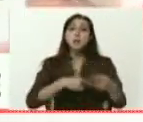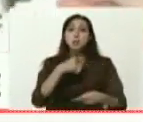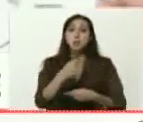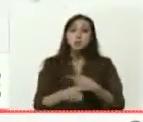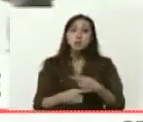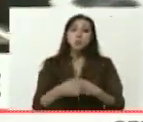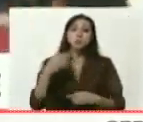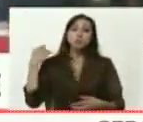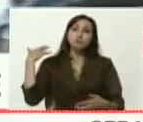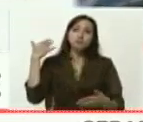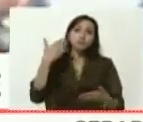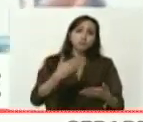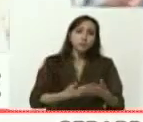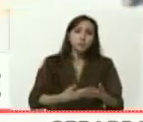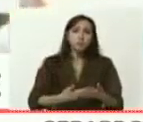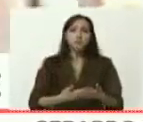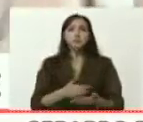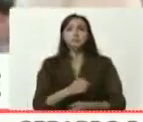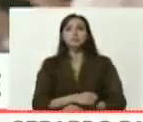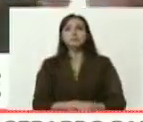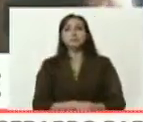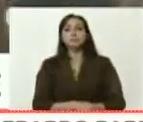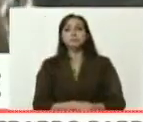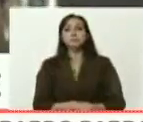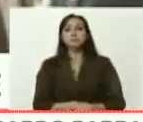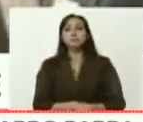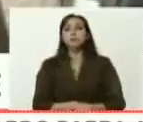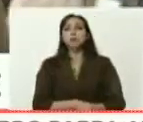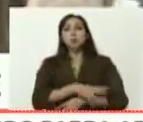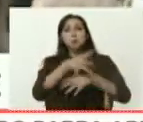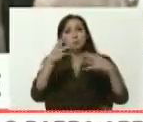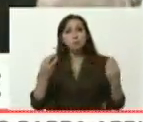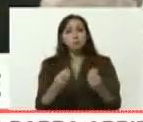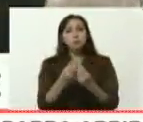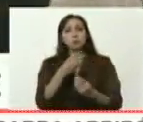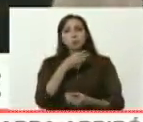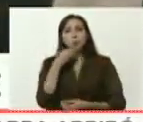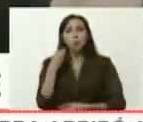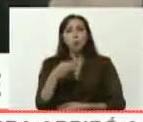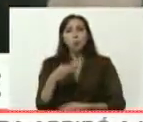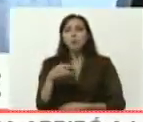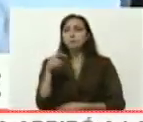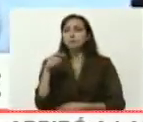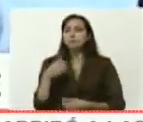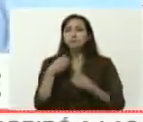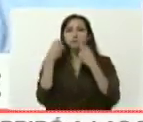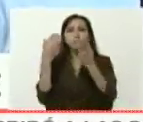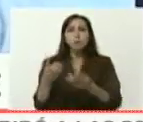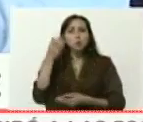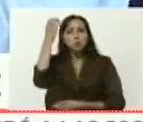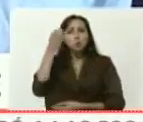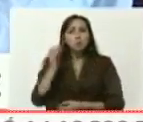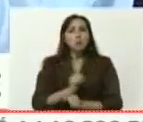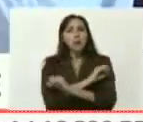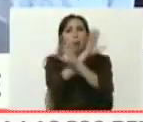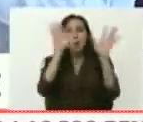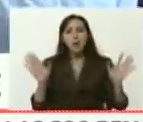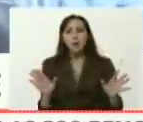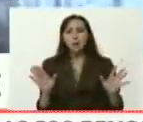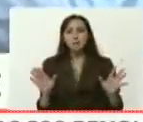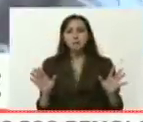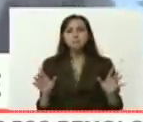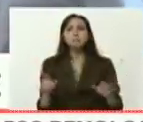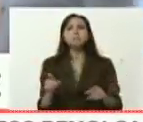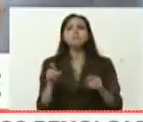80. Instaba a los jóvenes a tener conciencia clara de quiénes fueron los guerreros como Algimiro Gabaldón,